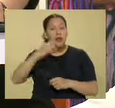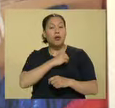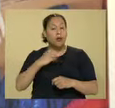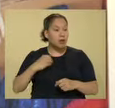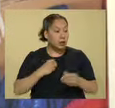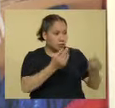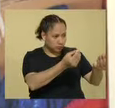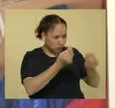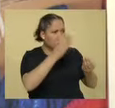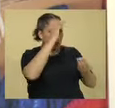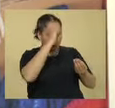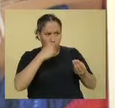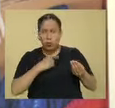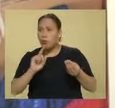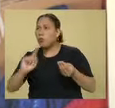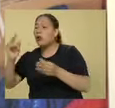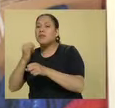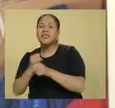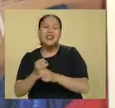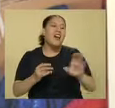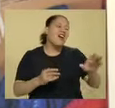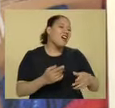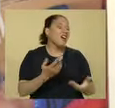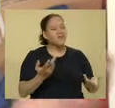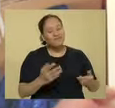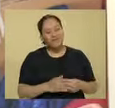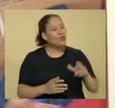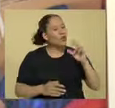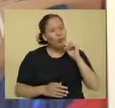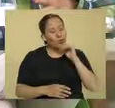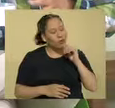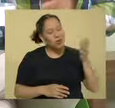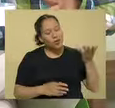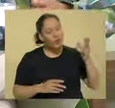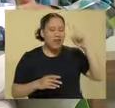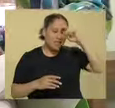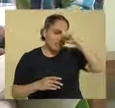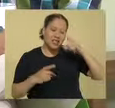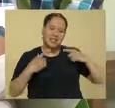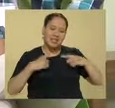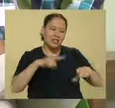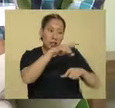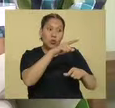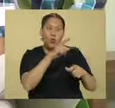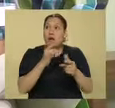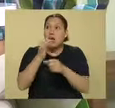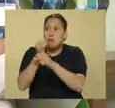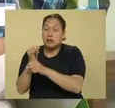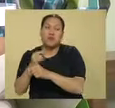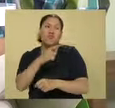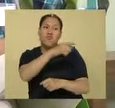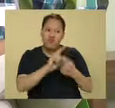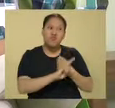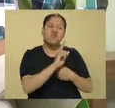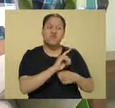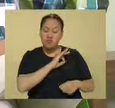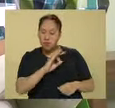iniciarte la averiguación. Nada de que no, si no vienes y la averiguas, sí, no, te vas a meter en un problema. Ellos